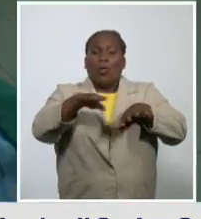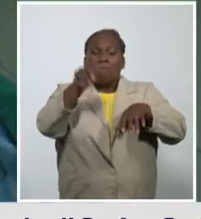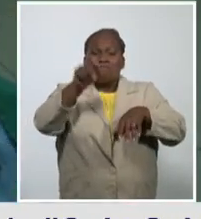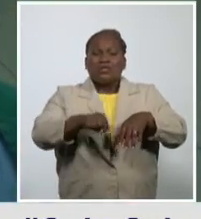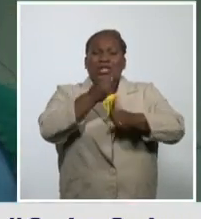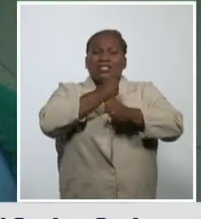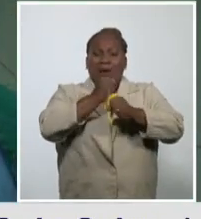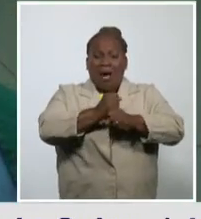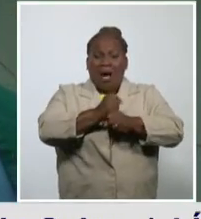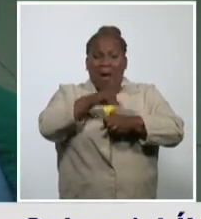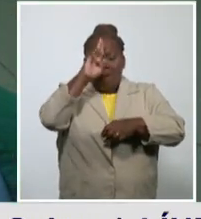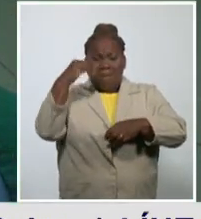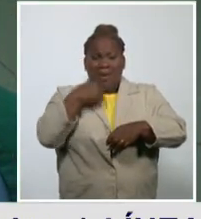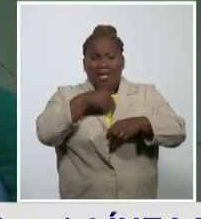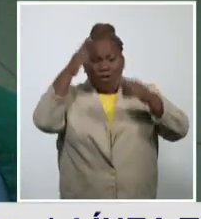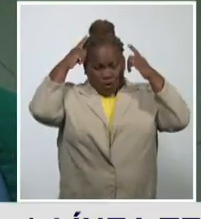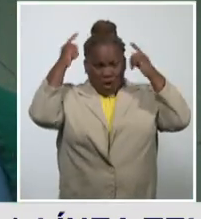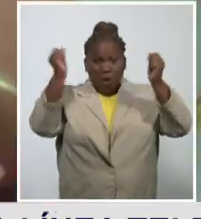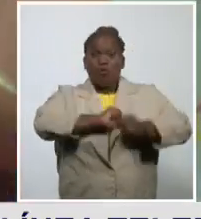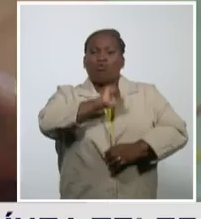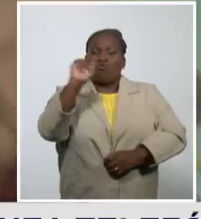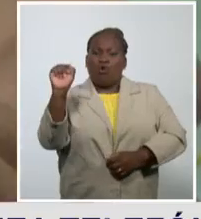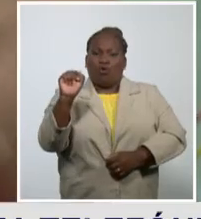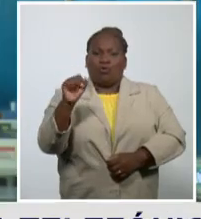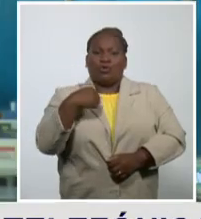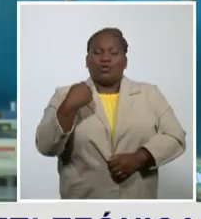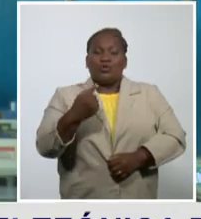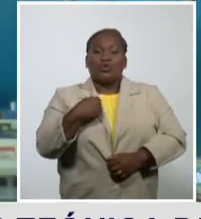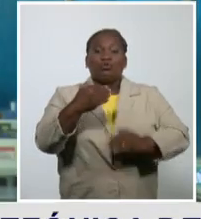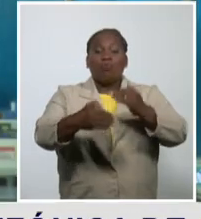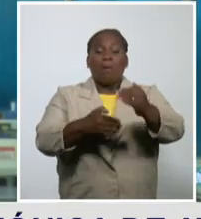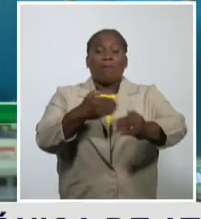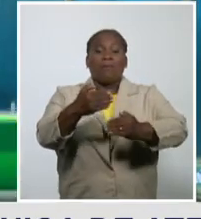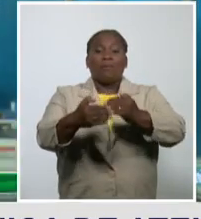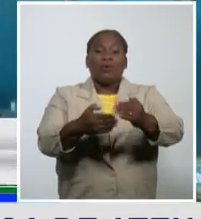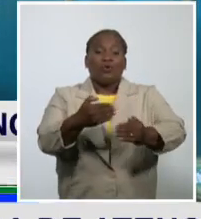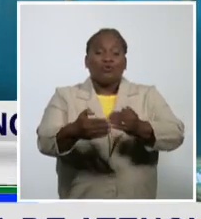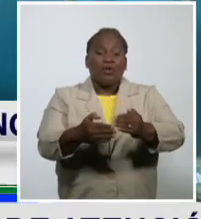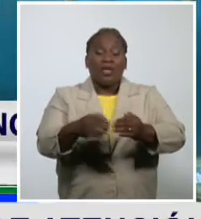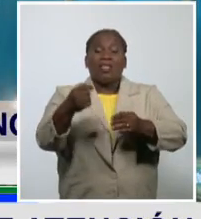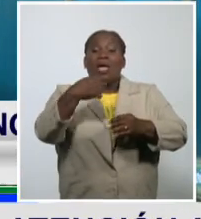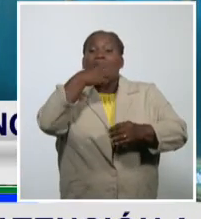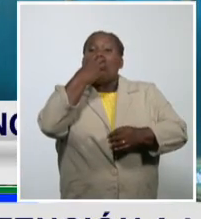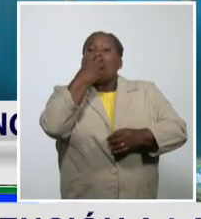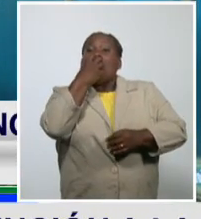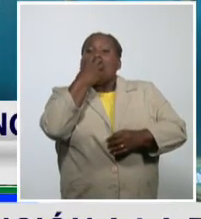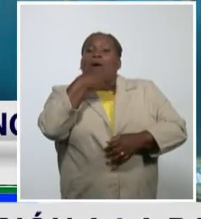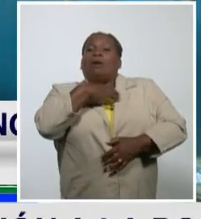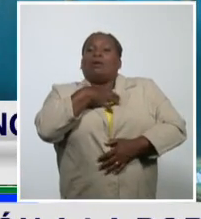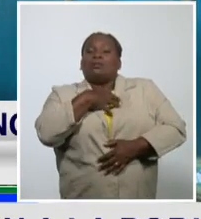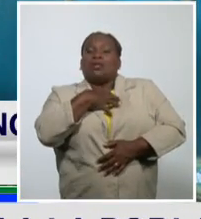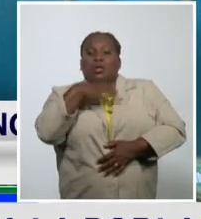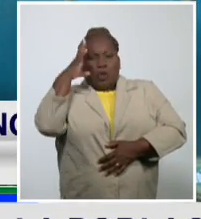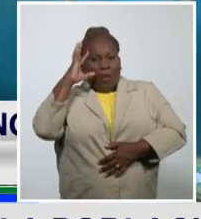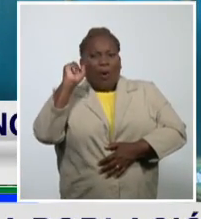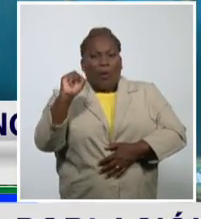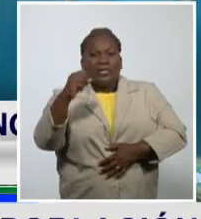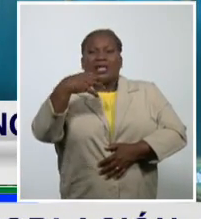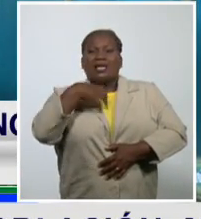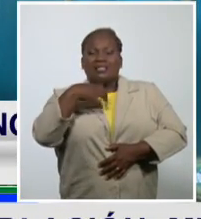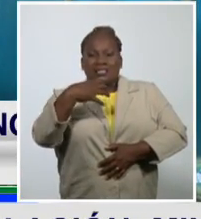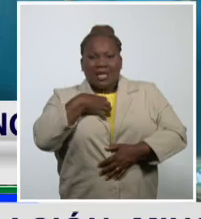hace posible este logro de la medicina cubana. Y cuando estamos en el proceder de la intubación y la ventilación, nos damos cuenta que aunque tenía un rayos X de tórax